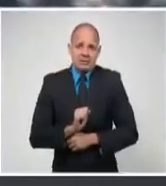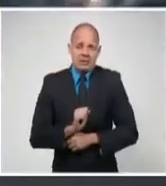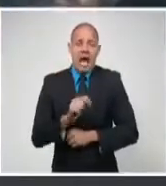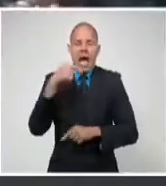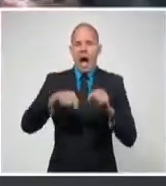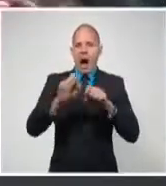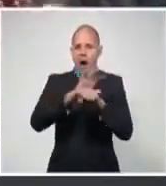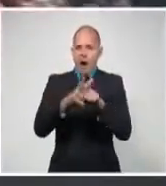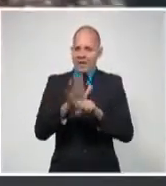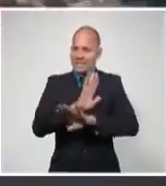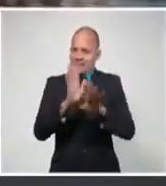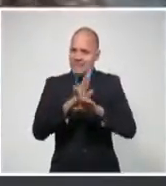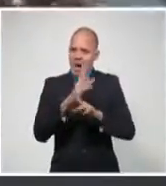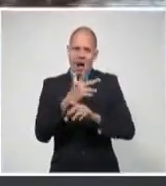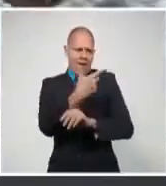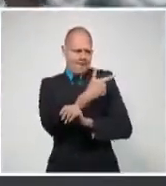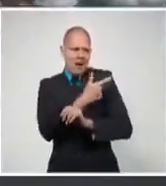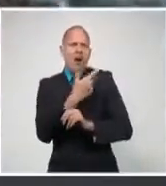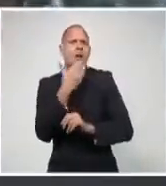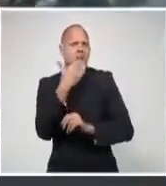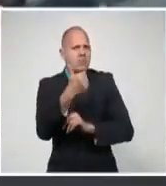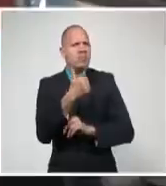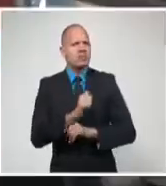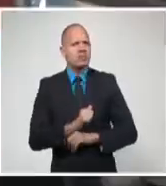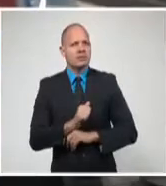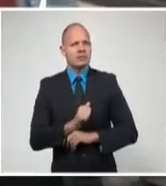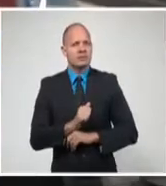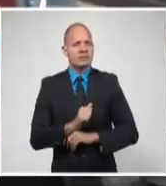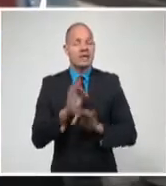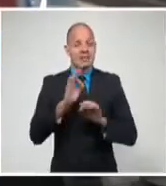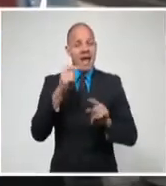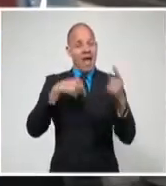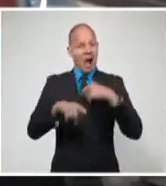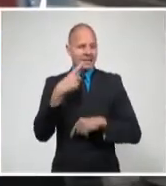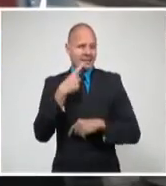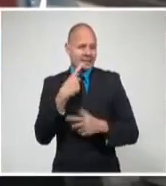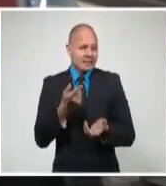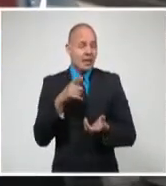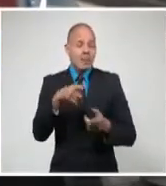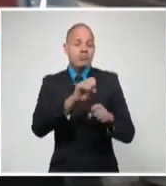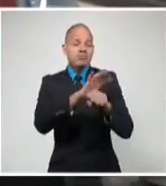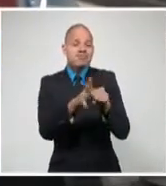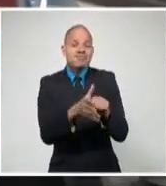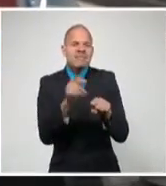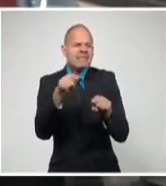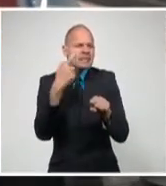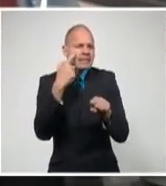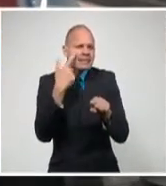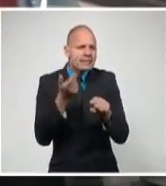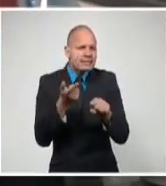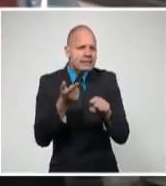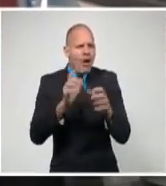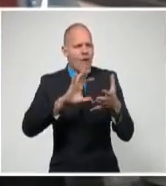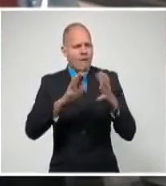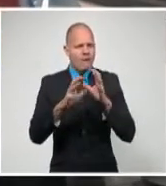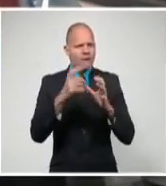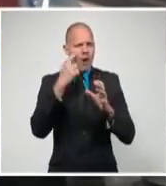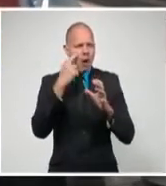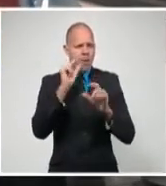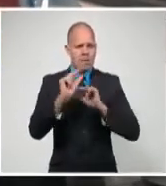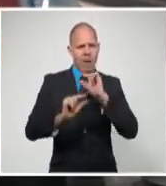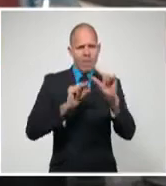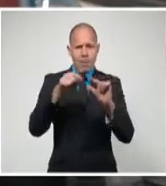posibilidades. Esa es la primera buena noticia, porque justamente este es un virus que realmente tiene una